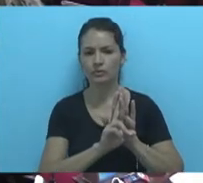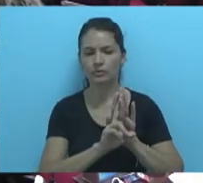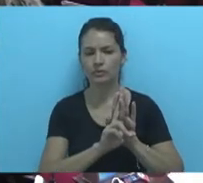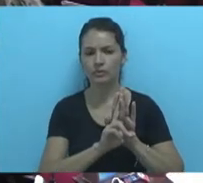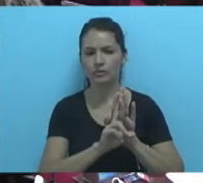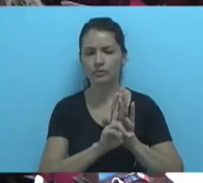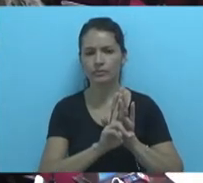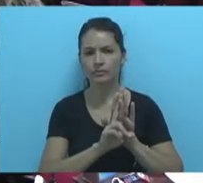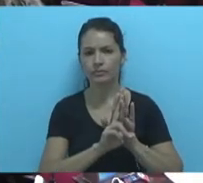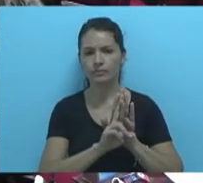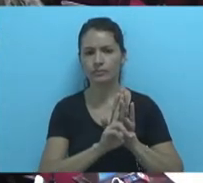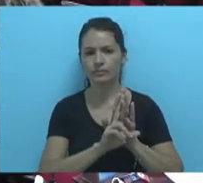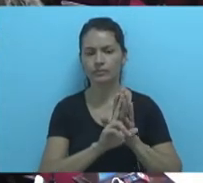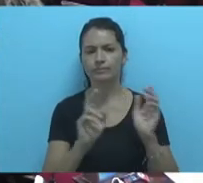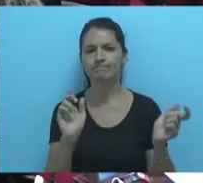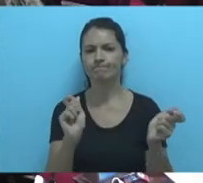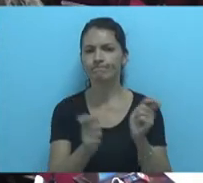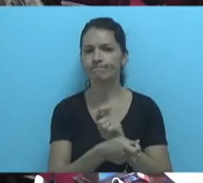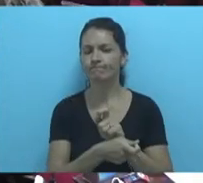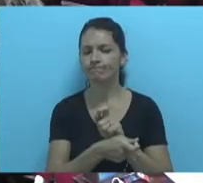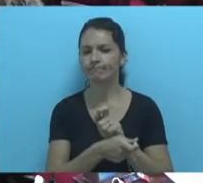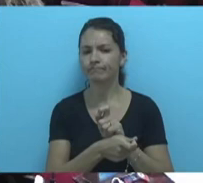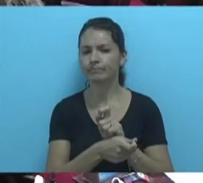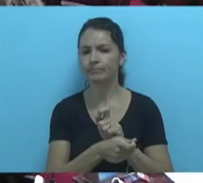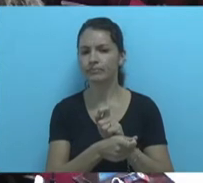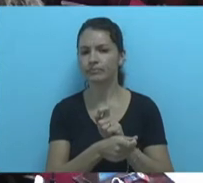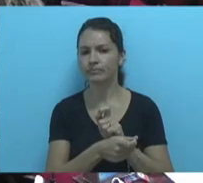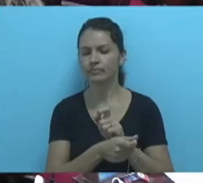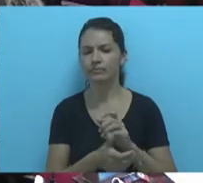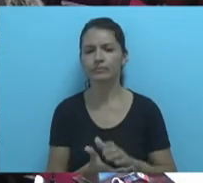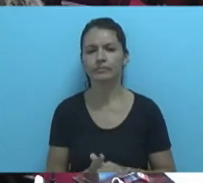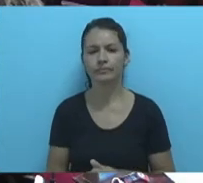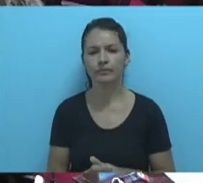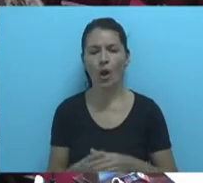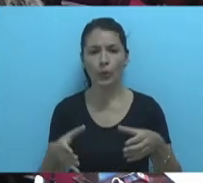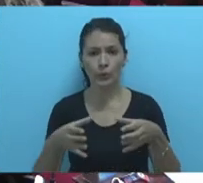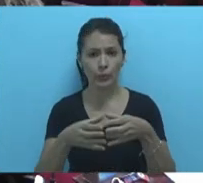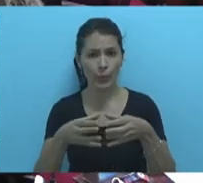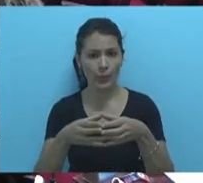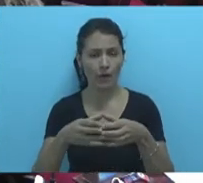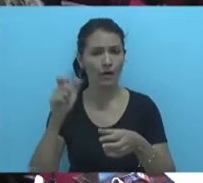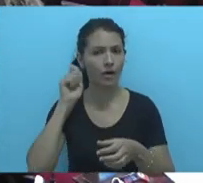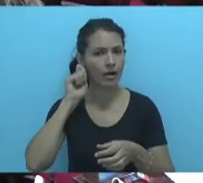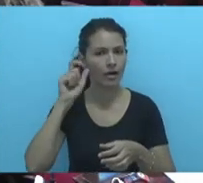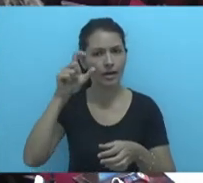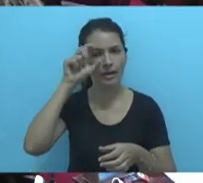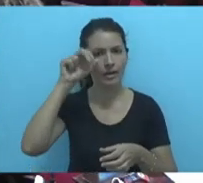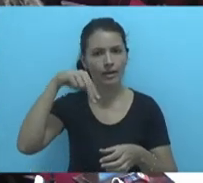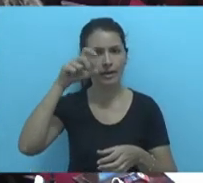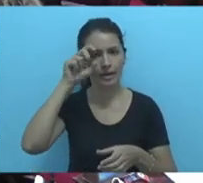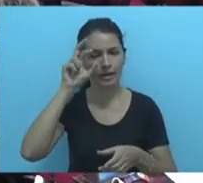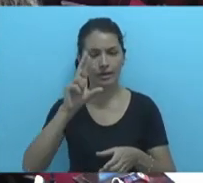que modifica dentro de las potestades de la Comisión de Género hacerse